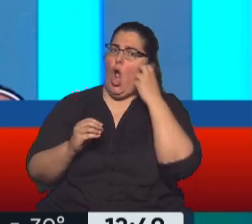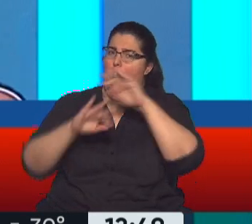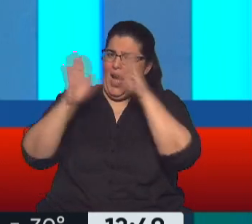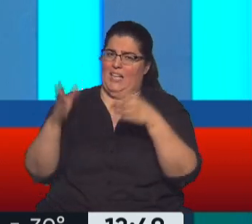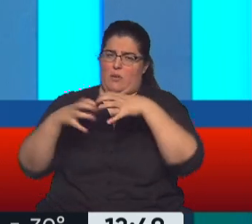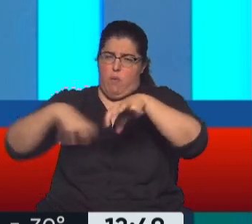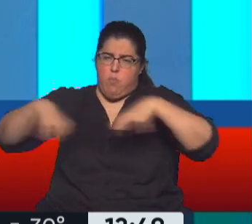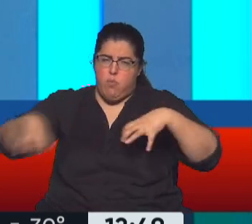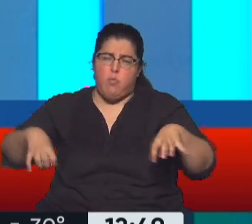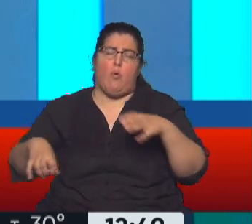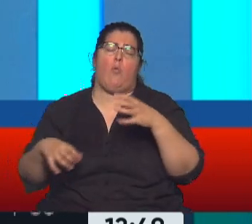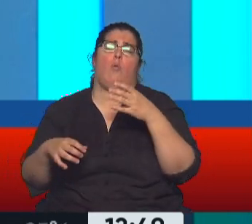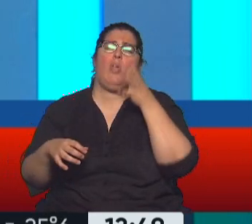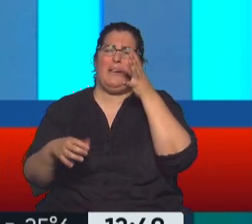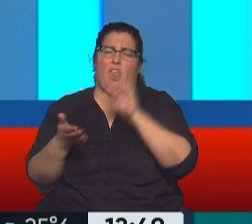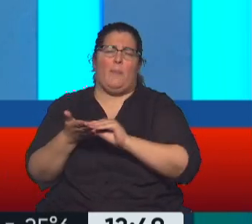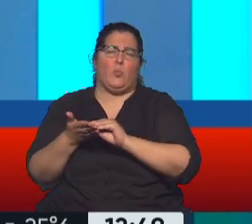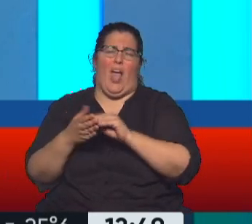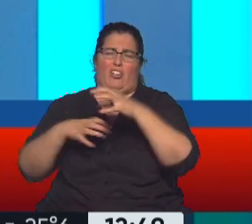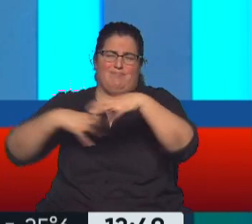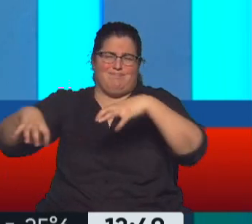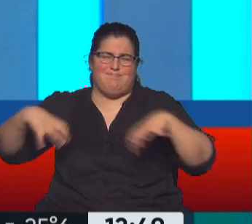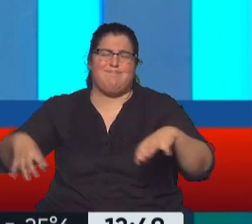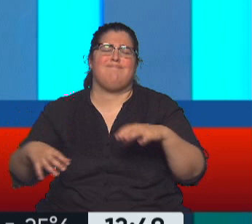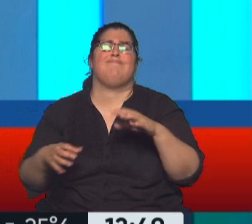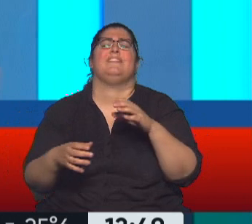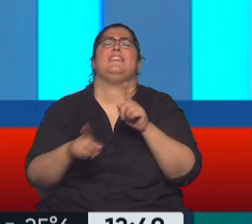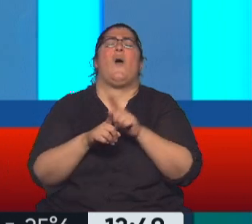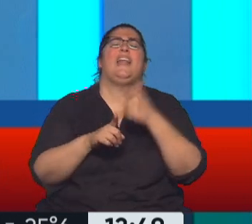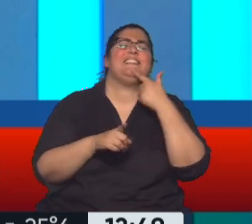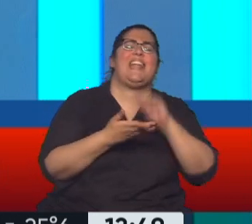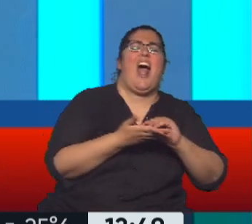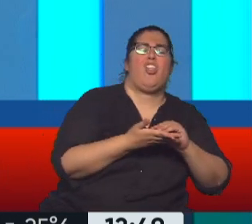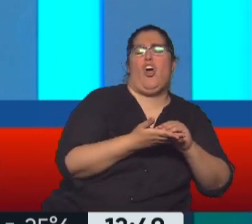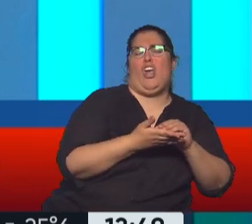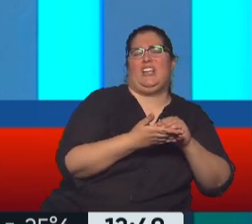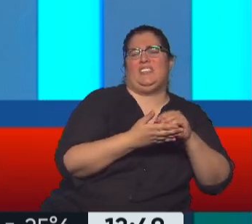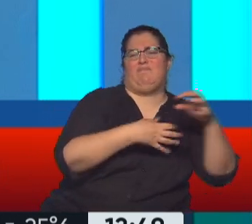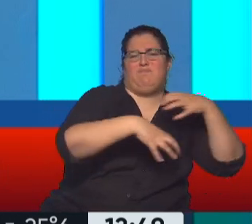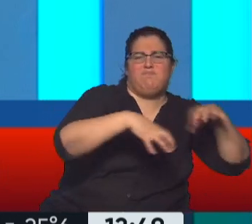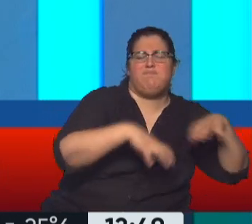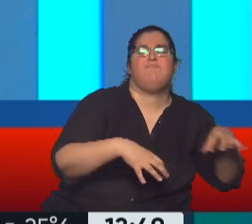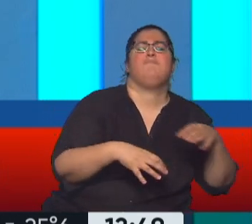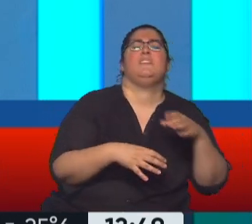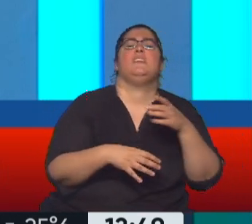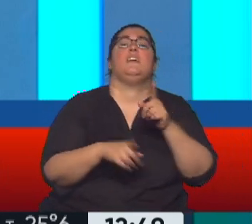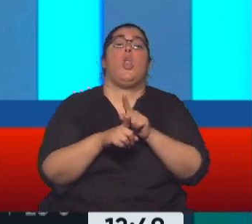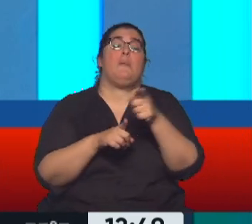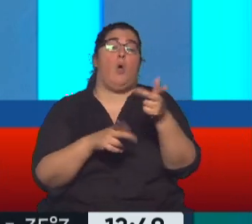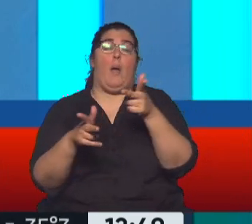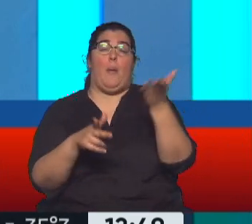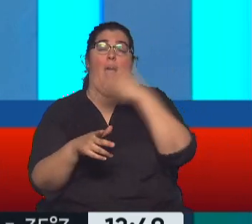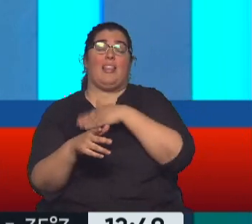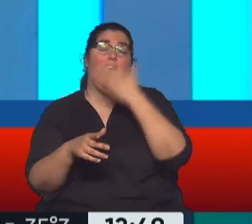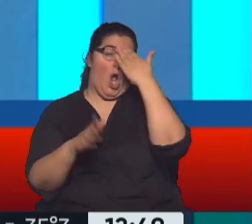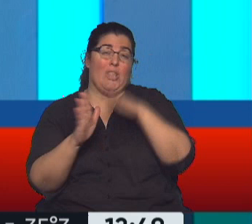diputados extremadamente fragmentados, el centro derecha y centro izquierda en senadores, y como decías vos también previamente, el tema de la constituyente, porque